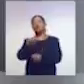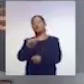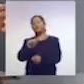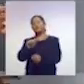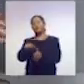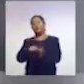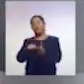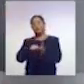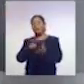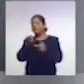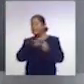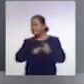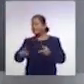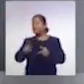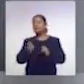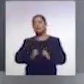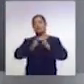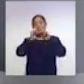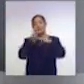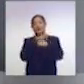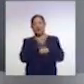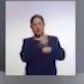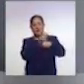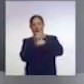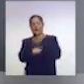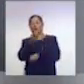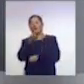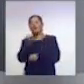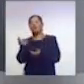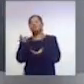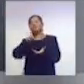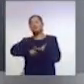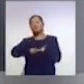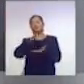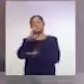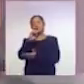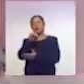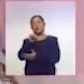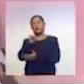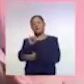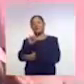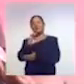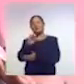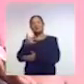de adecuación de este edificio que albergará al Centro de Investigaciones del CONACYT.